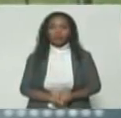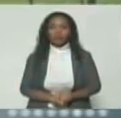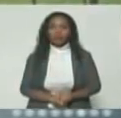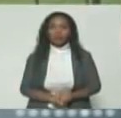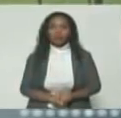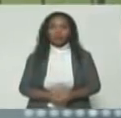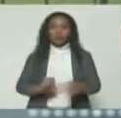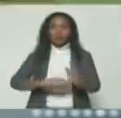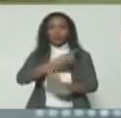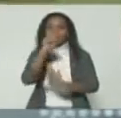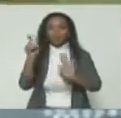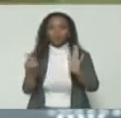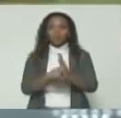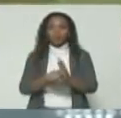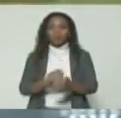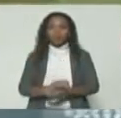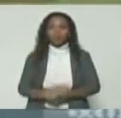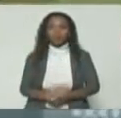Completarla.